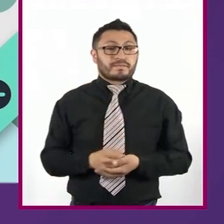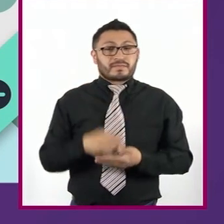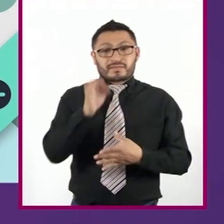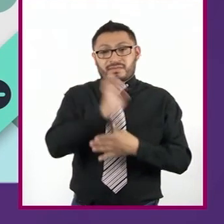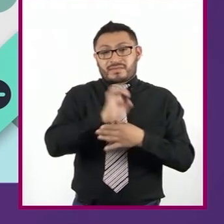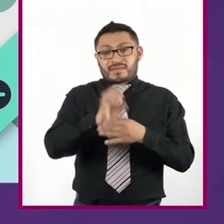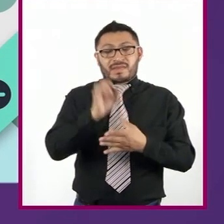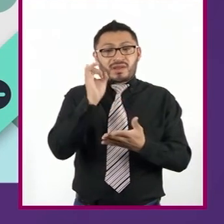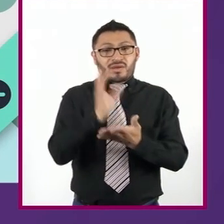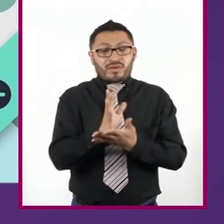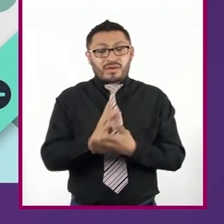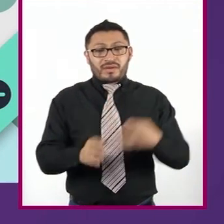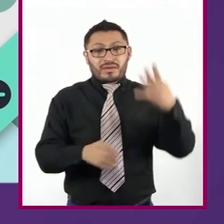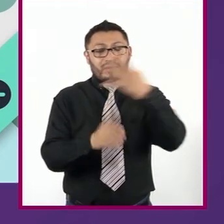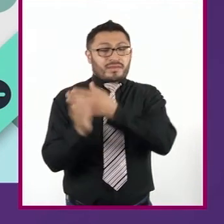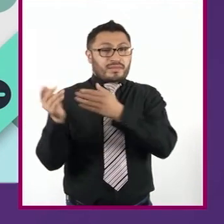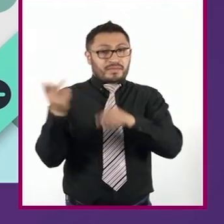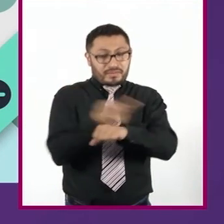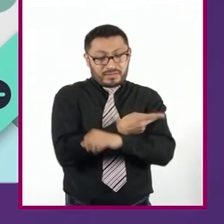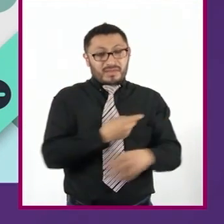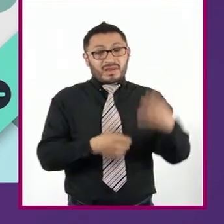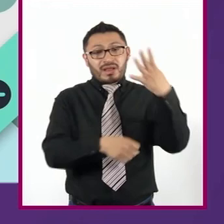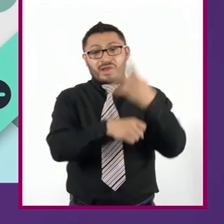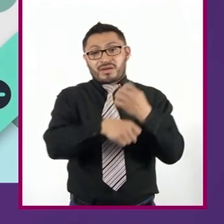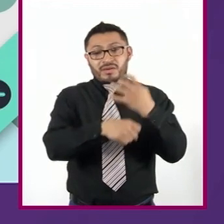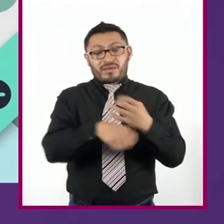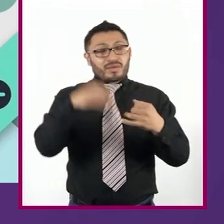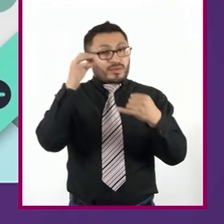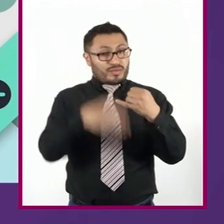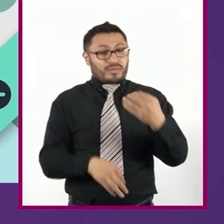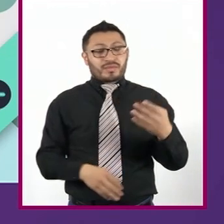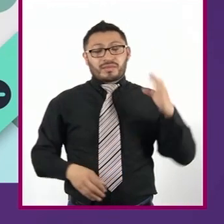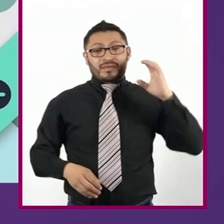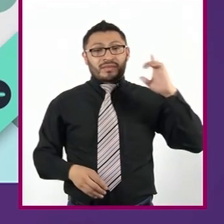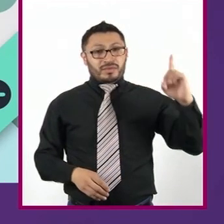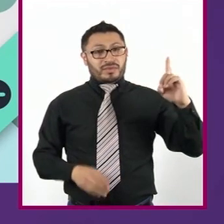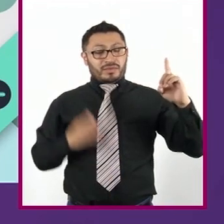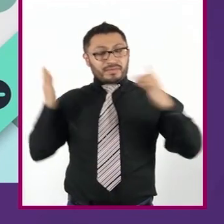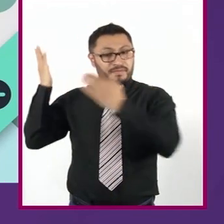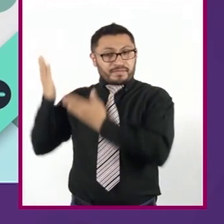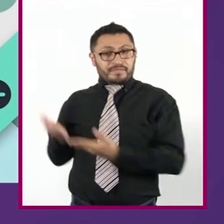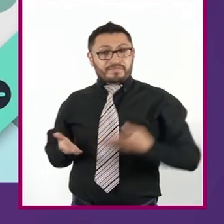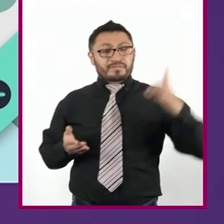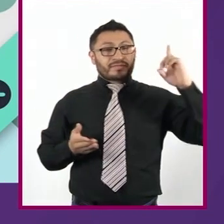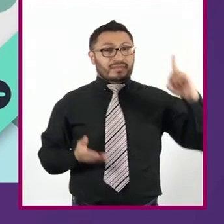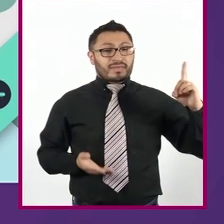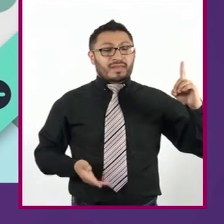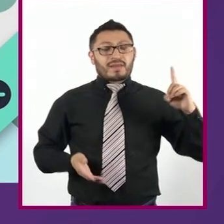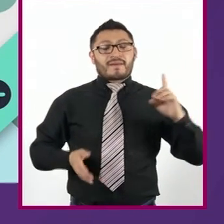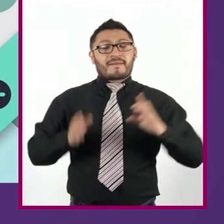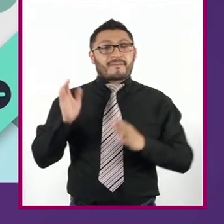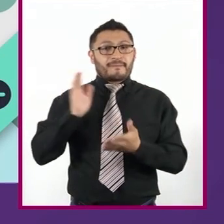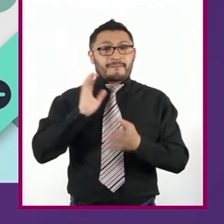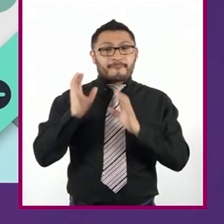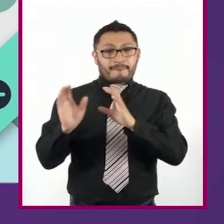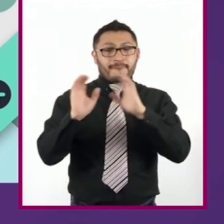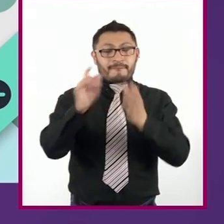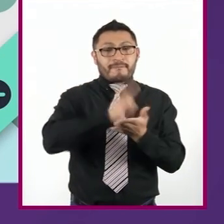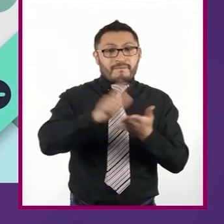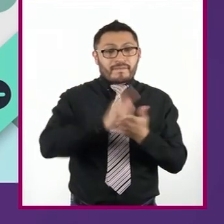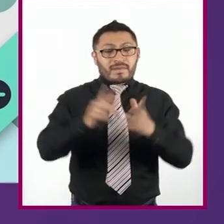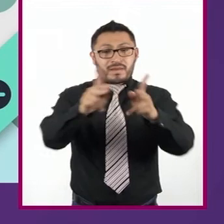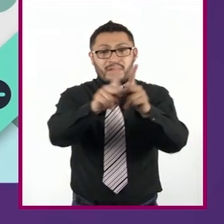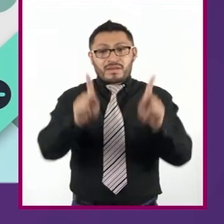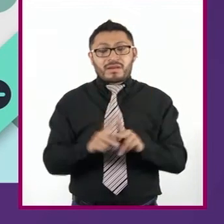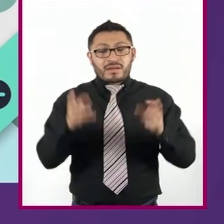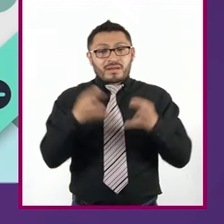que procedemos al cuarto dato y último dato. Inciso D. Mantenimiento a la plaza principal obtuvo el